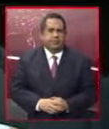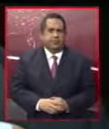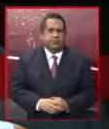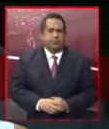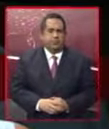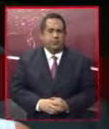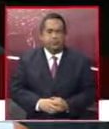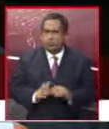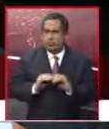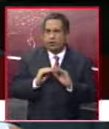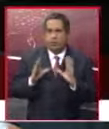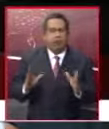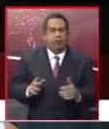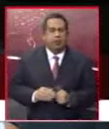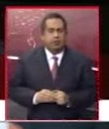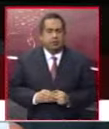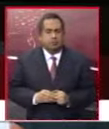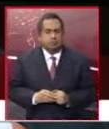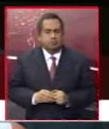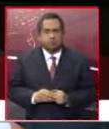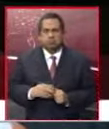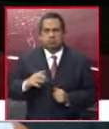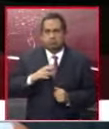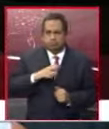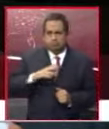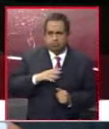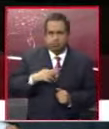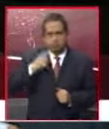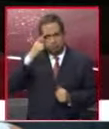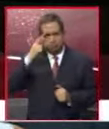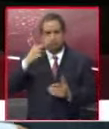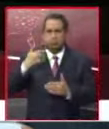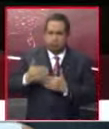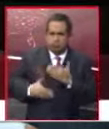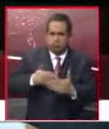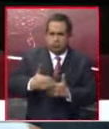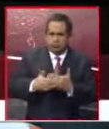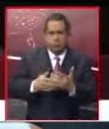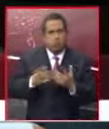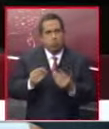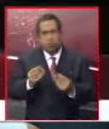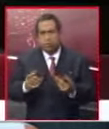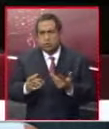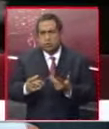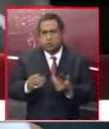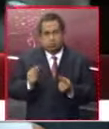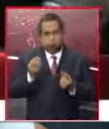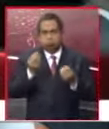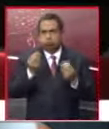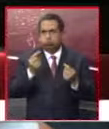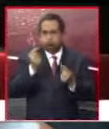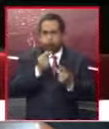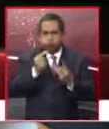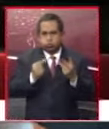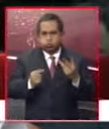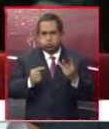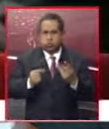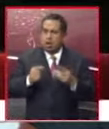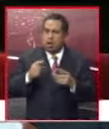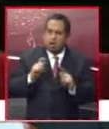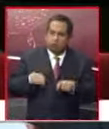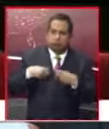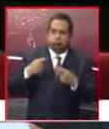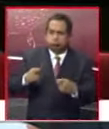desde luego, bueno, tenemos en curso muchos y un número importante de